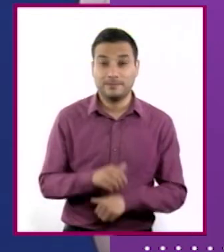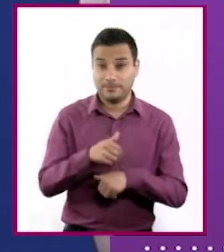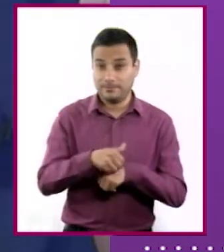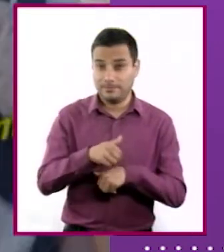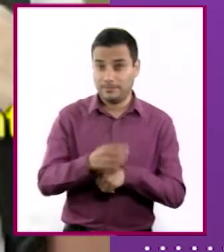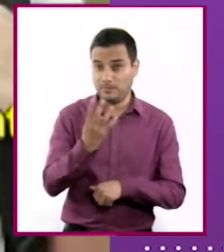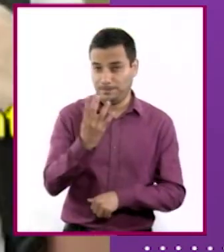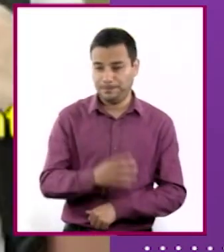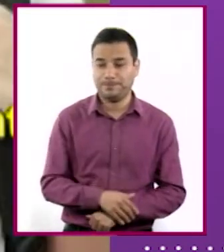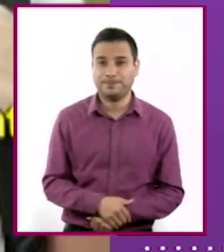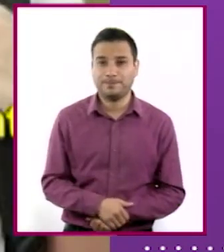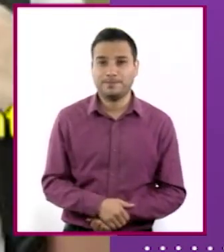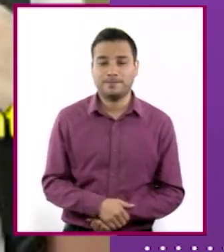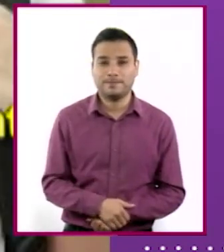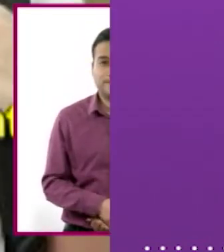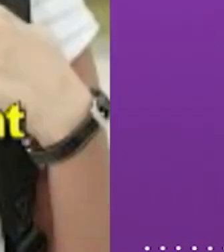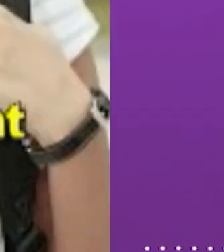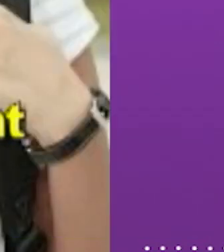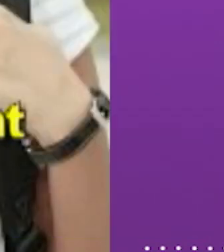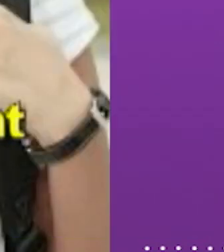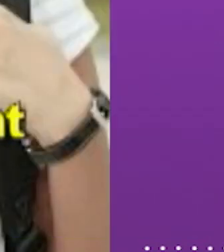Number 4.